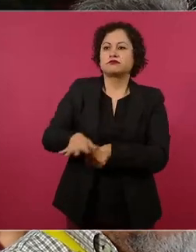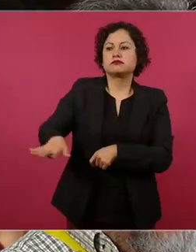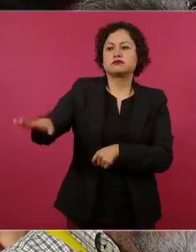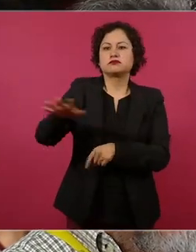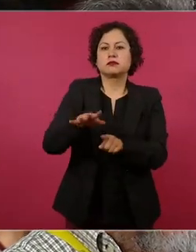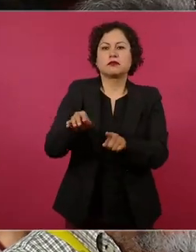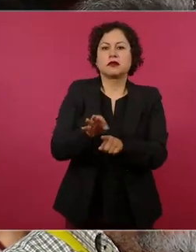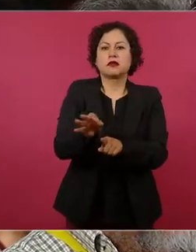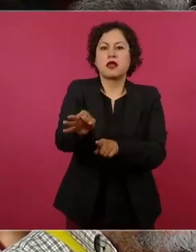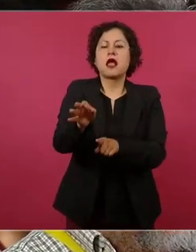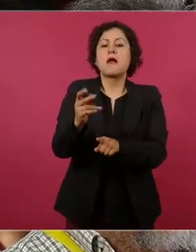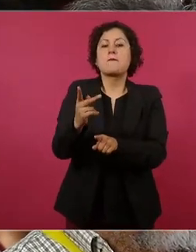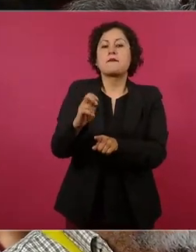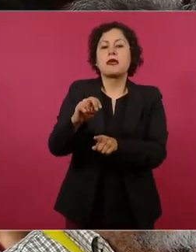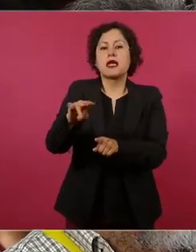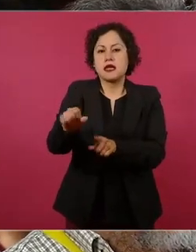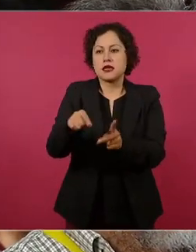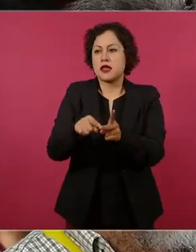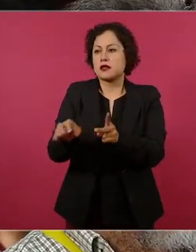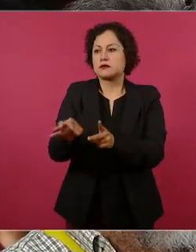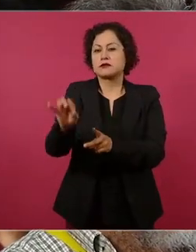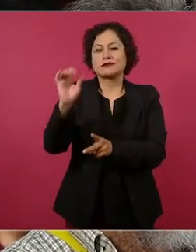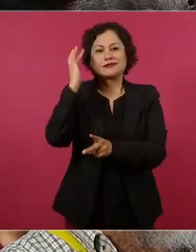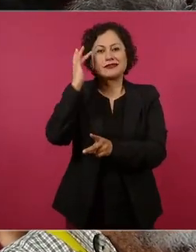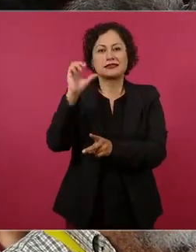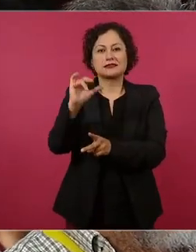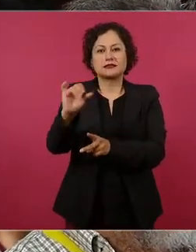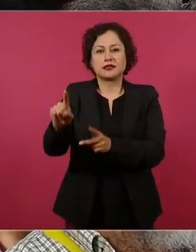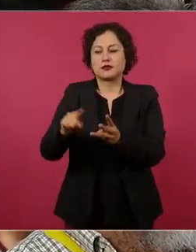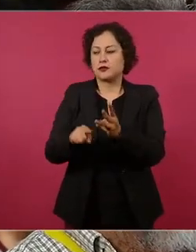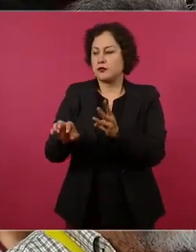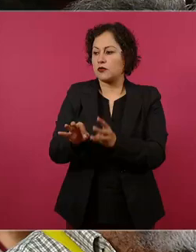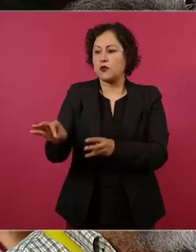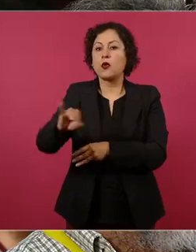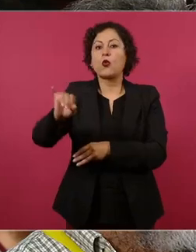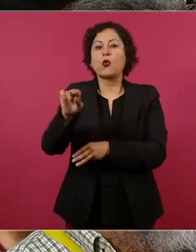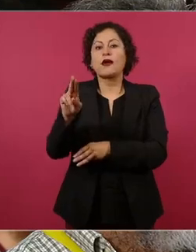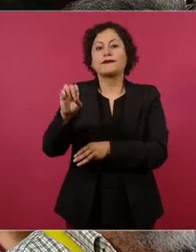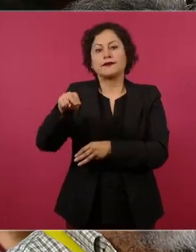Peña Colorada, San Isidro, Juan R. Rojas,